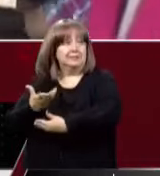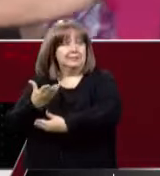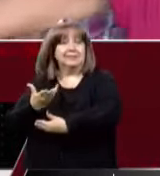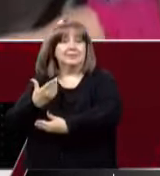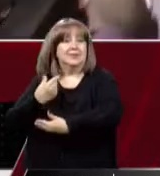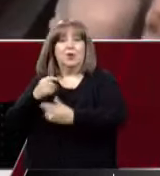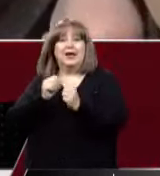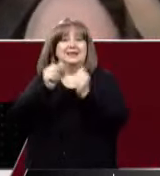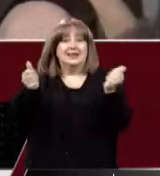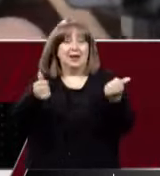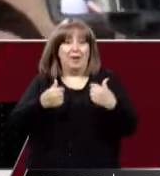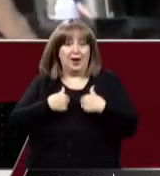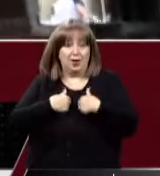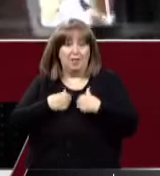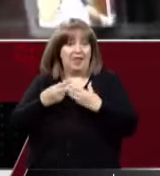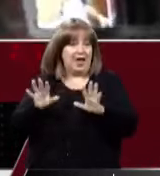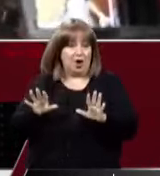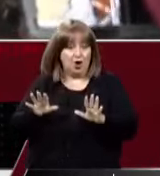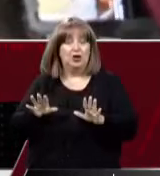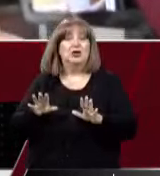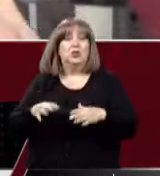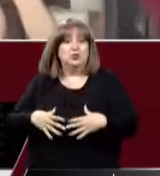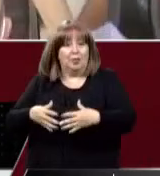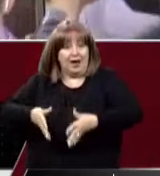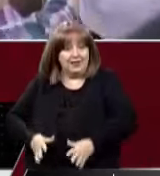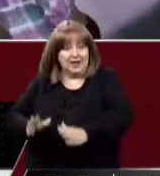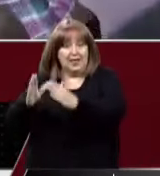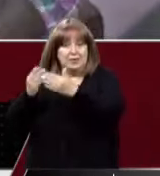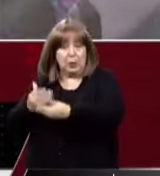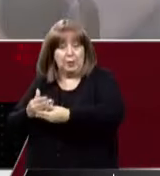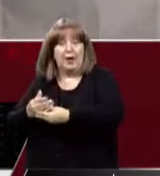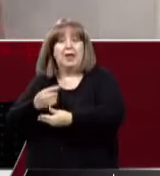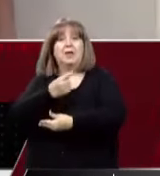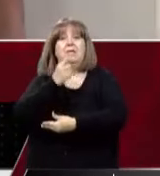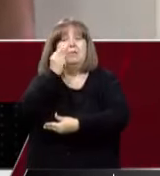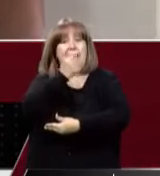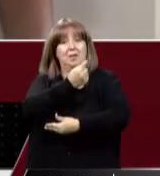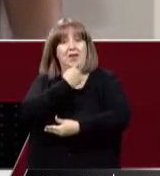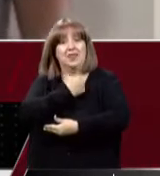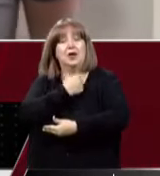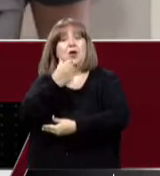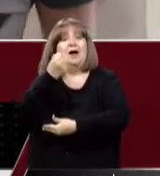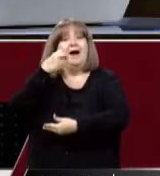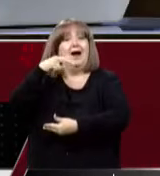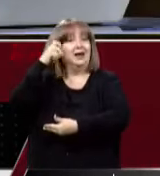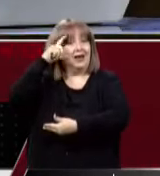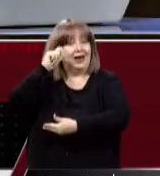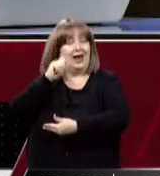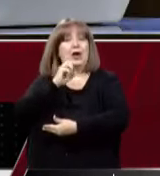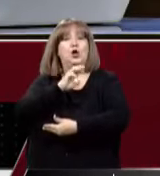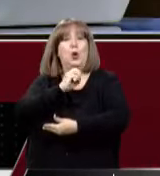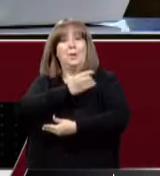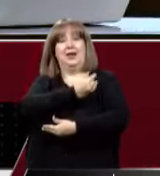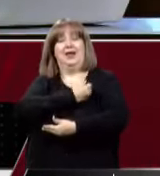que nunca logró reconocerla. No, por el momento no. Sí, Julián, ¿tenías otra pregunta? Sí. Sí,